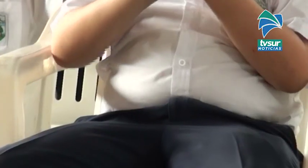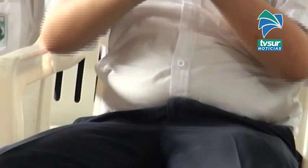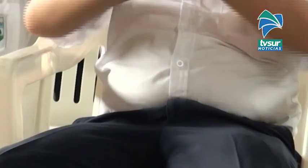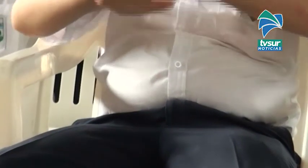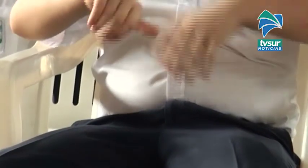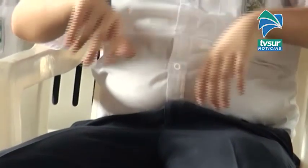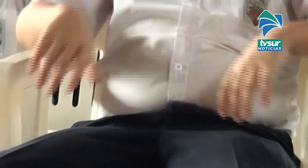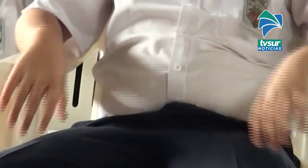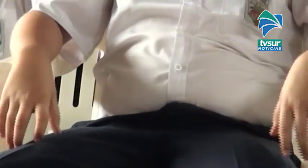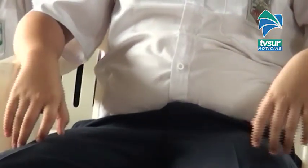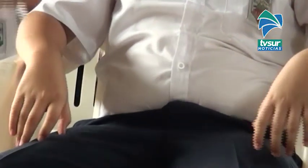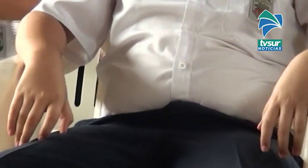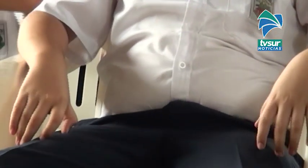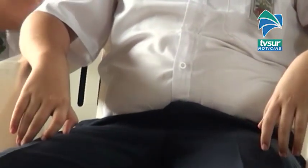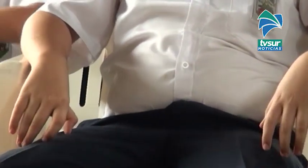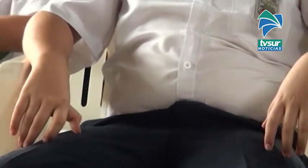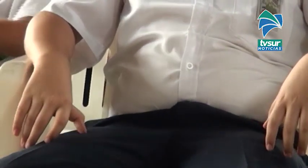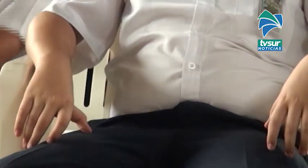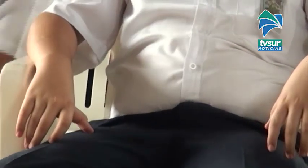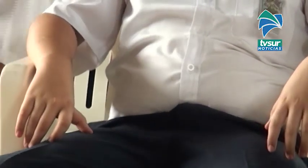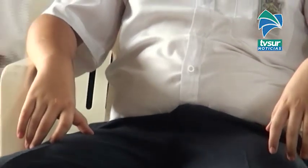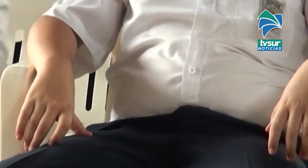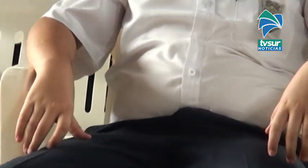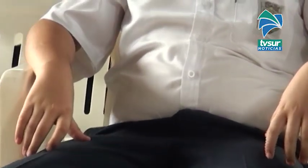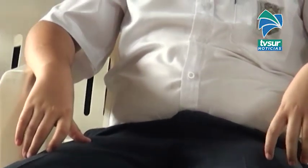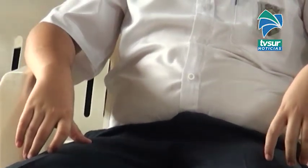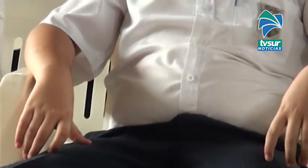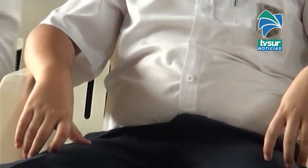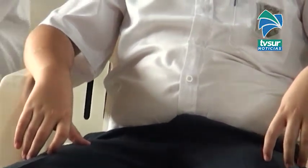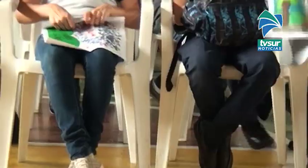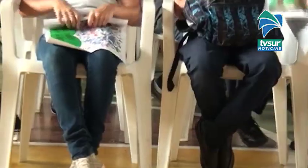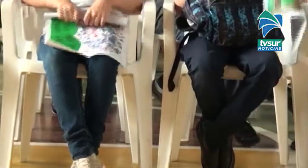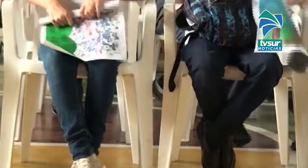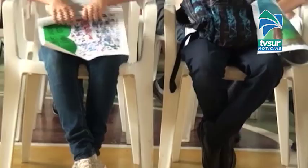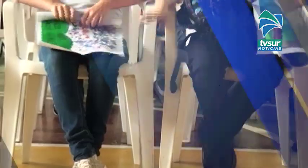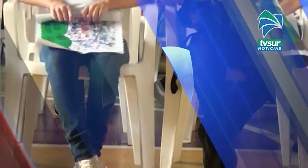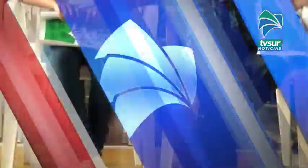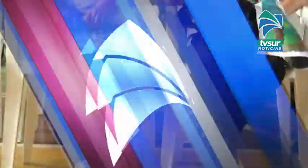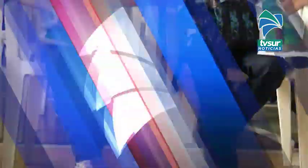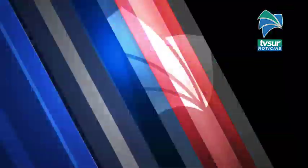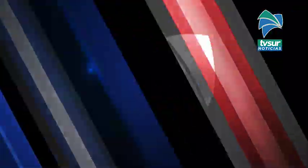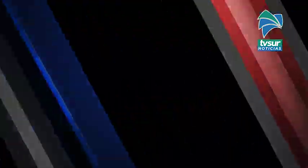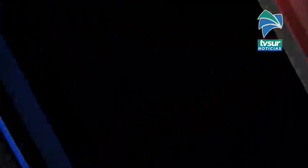Ministerio de Educación Pública, será Casa Presidencial que tendrá que publicarlo en primera instancia.